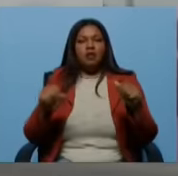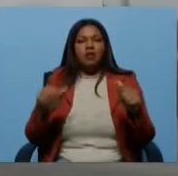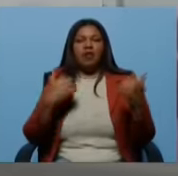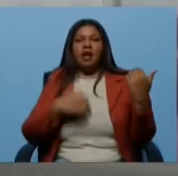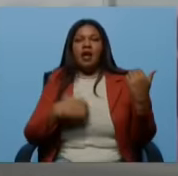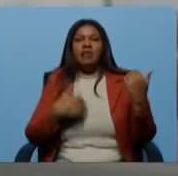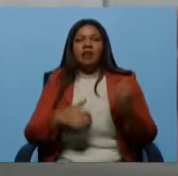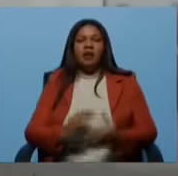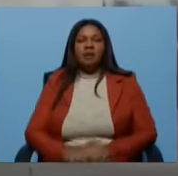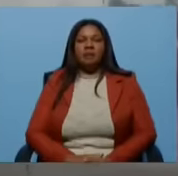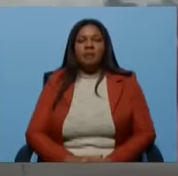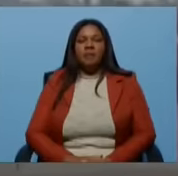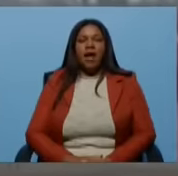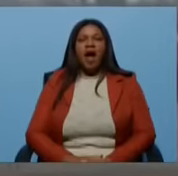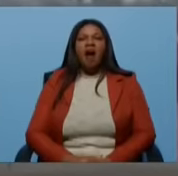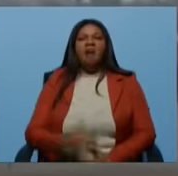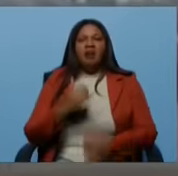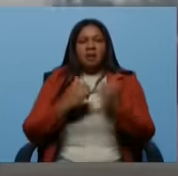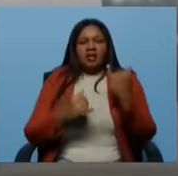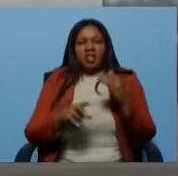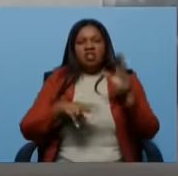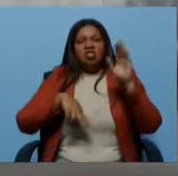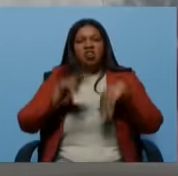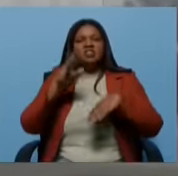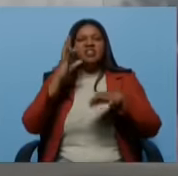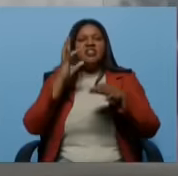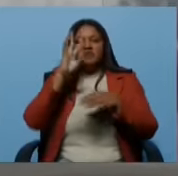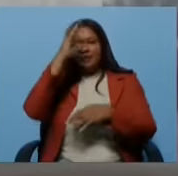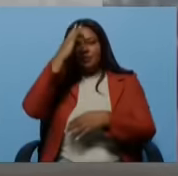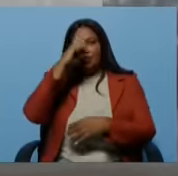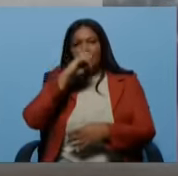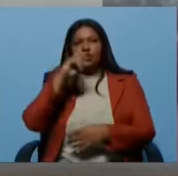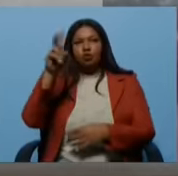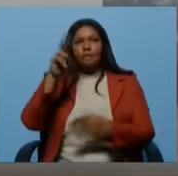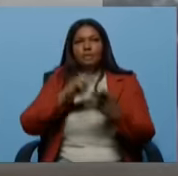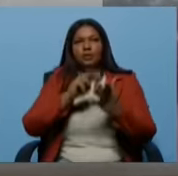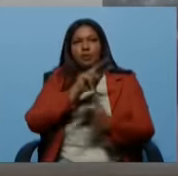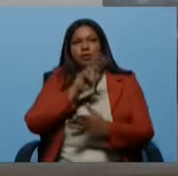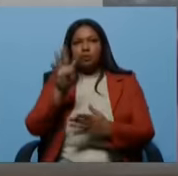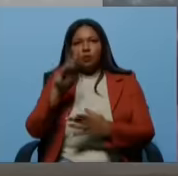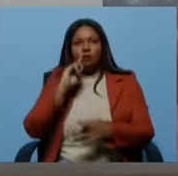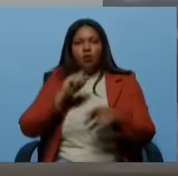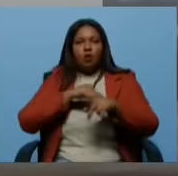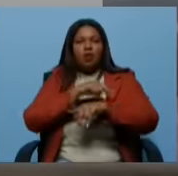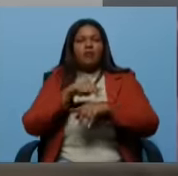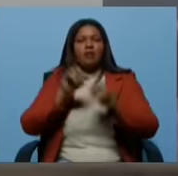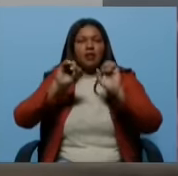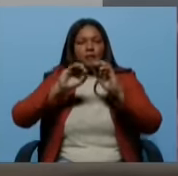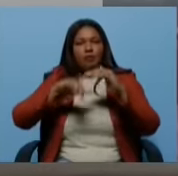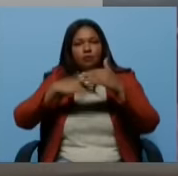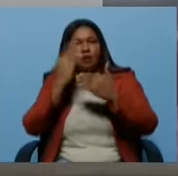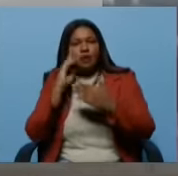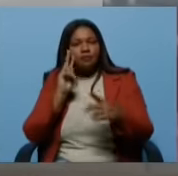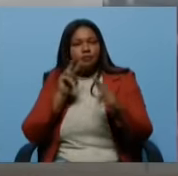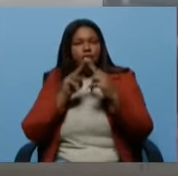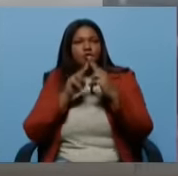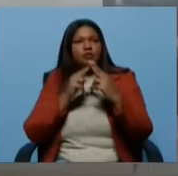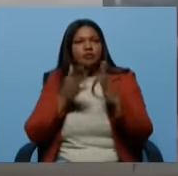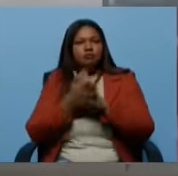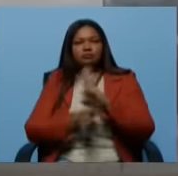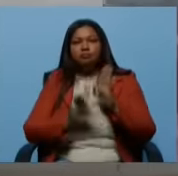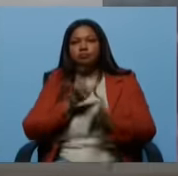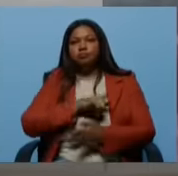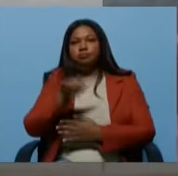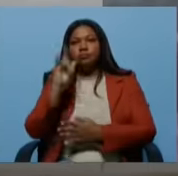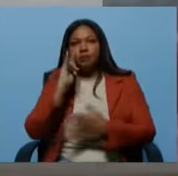argentino. Y fue finalmente el 12 de febrero del año 2024, durante las horas de la madrugada, donde se dio a conocer el despegue del